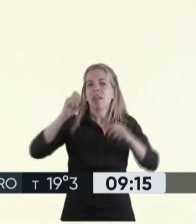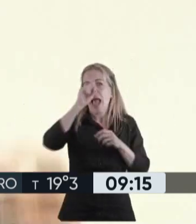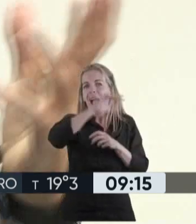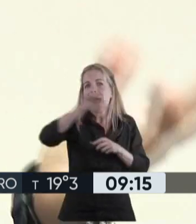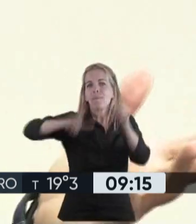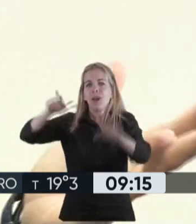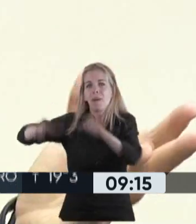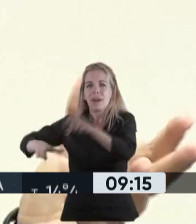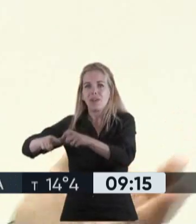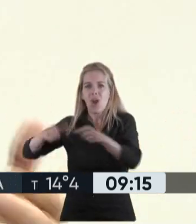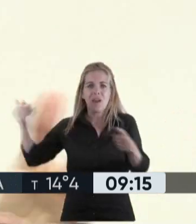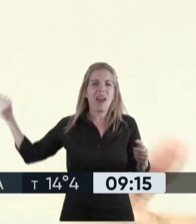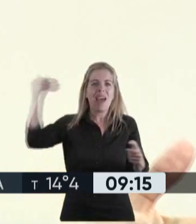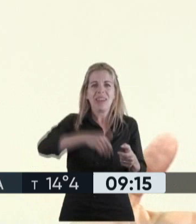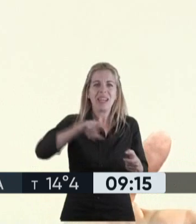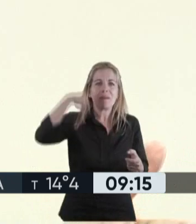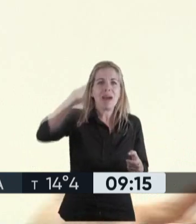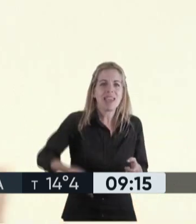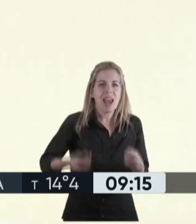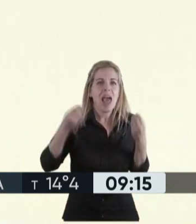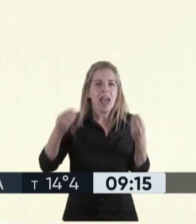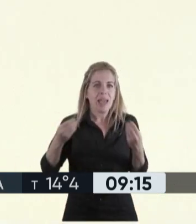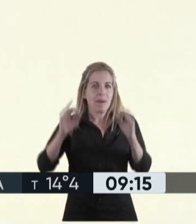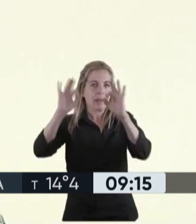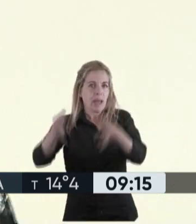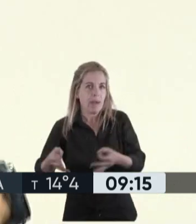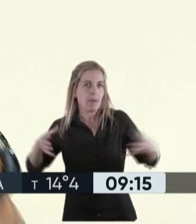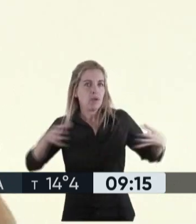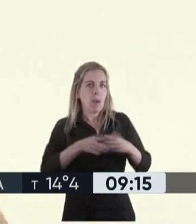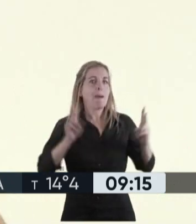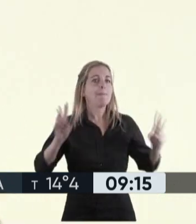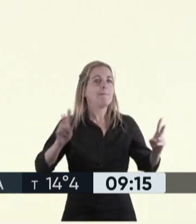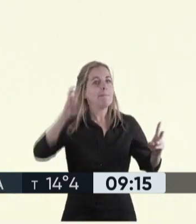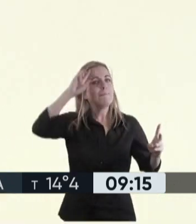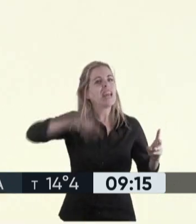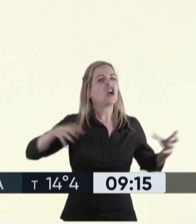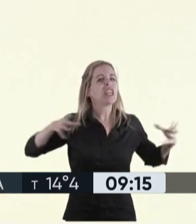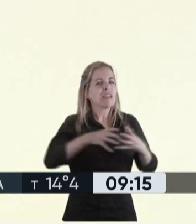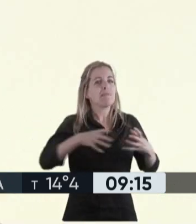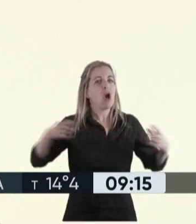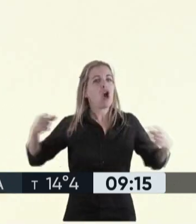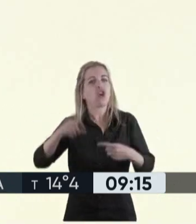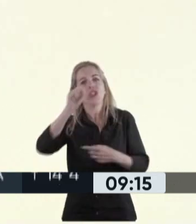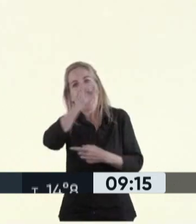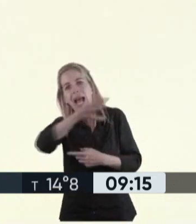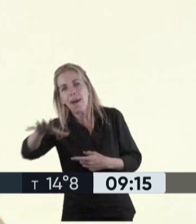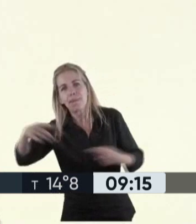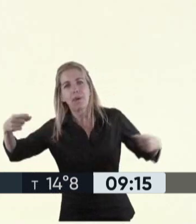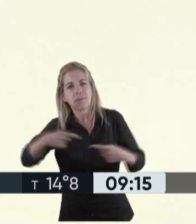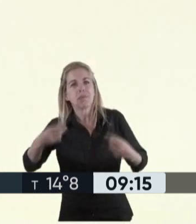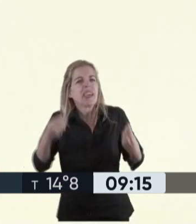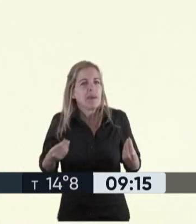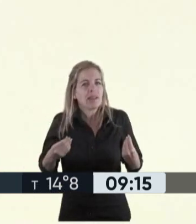por ejemplo, el histórico distanciamiento entre el peronismo y el campo, o si en esta oportunidad en particular hay alguna cuestión